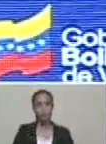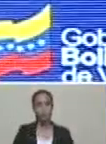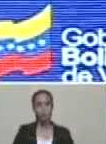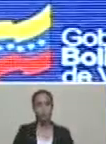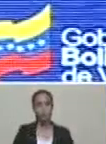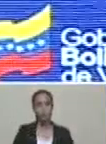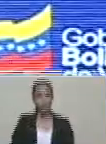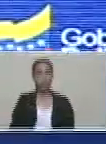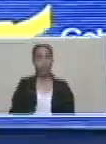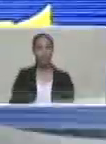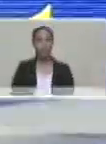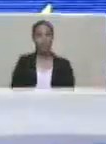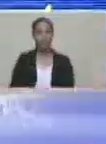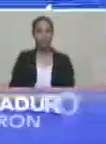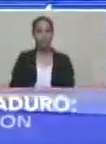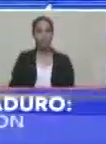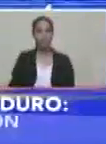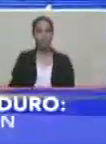compañero doctor Julio